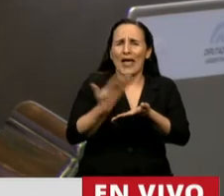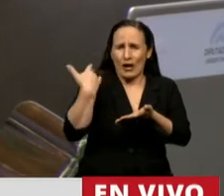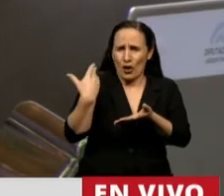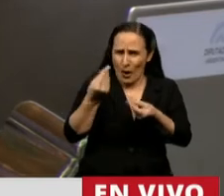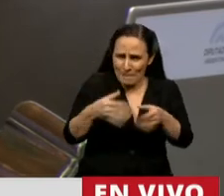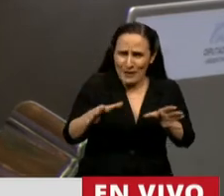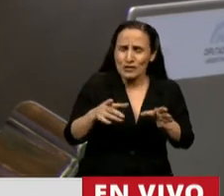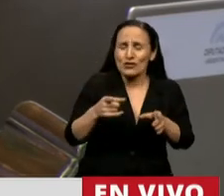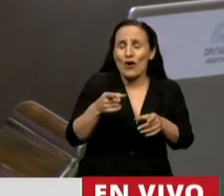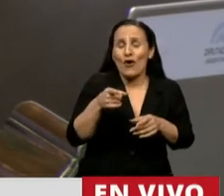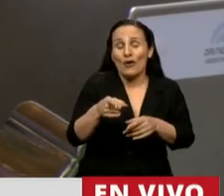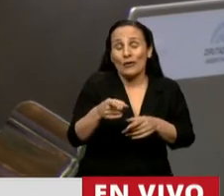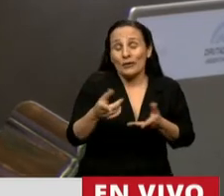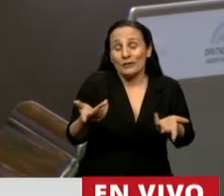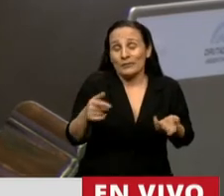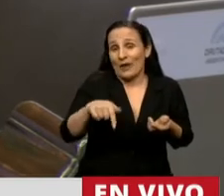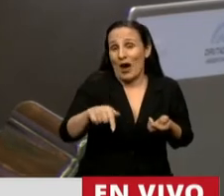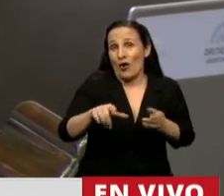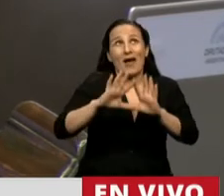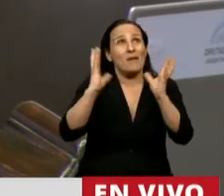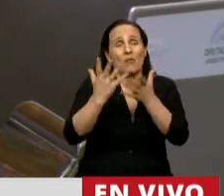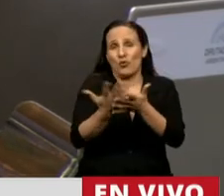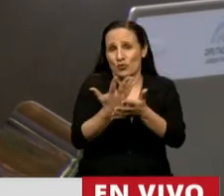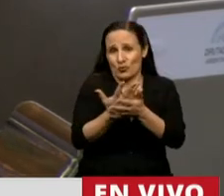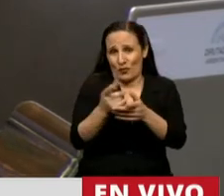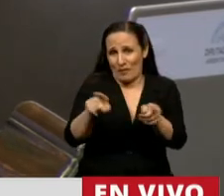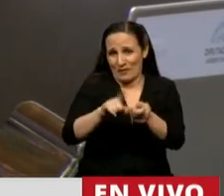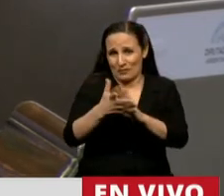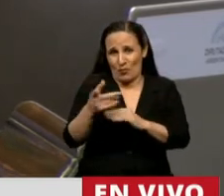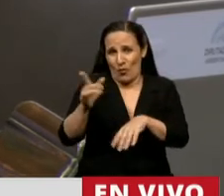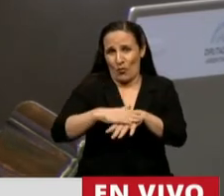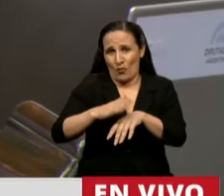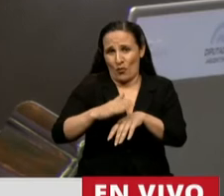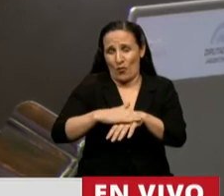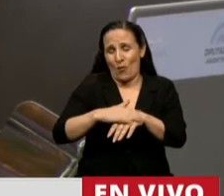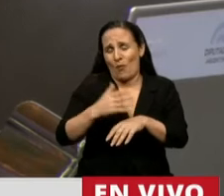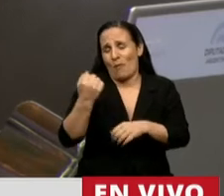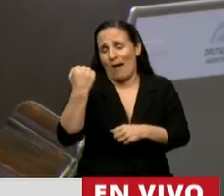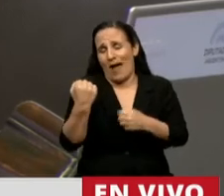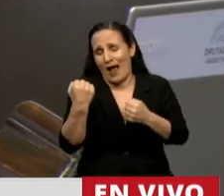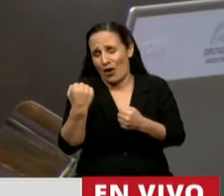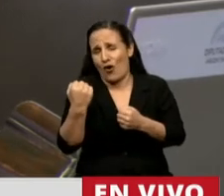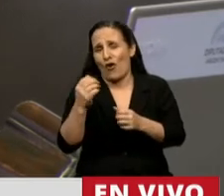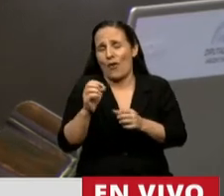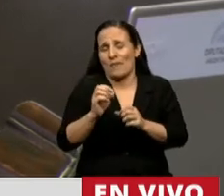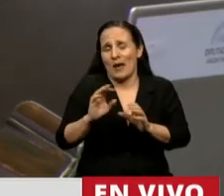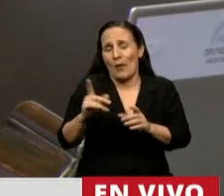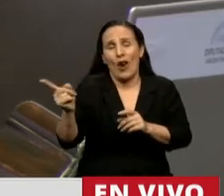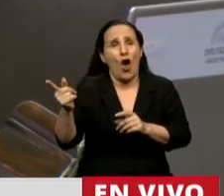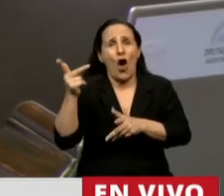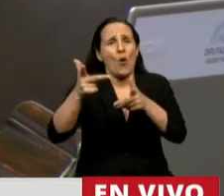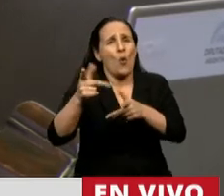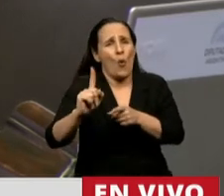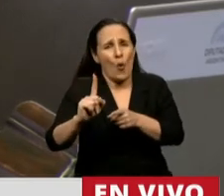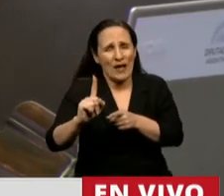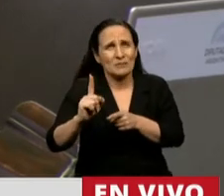lamentablemente nos ha tocado esto que padece el mundo, con sus consecuencias económicas que obviamente fueron ampliamente omitidas